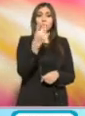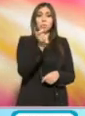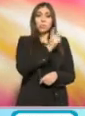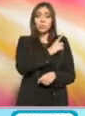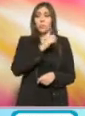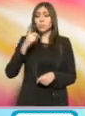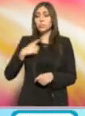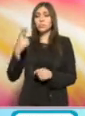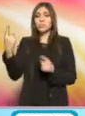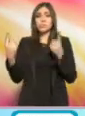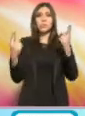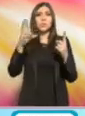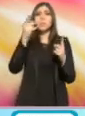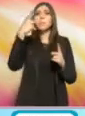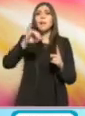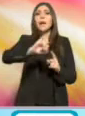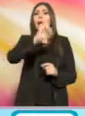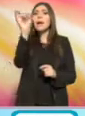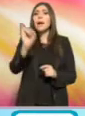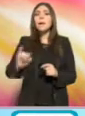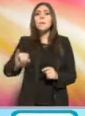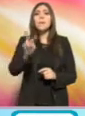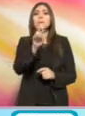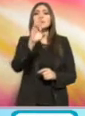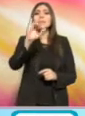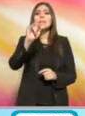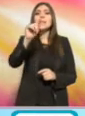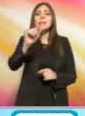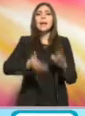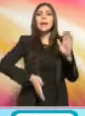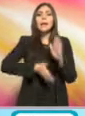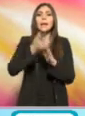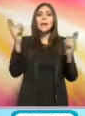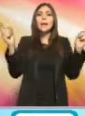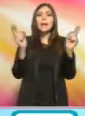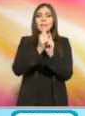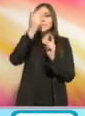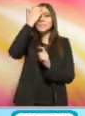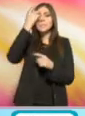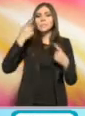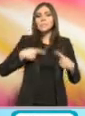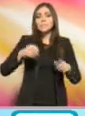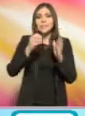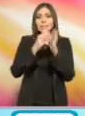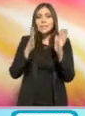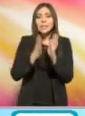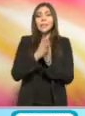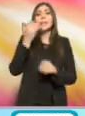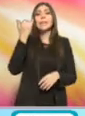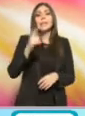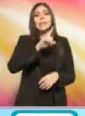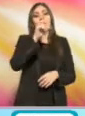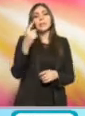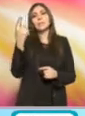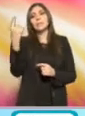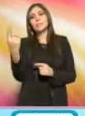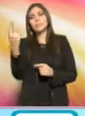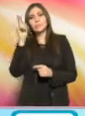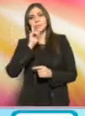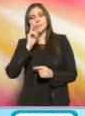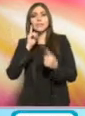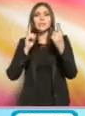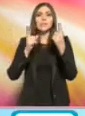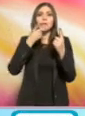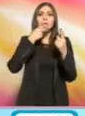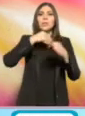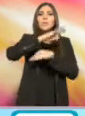sino que nunca han tenido una cita. ¡Wow! Entonces, casualmente, a las dos partes, esta chica y este chico,